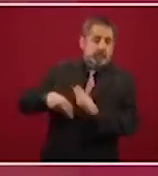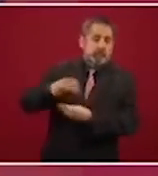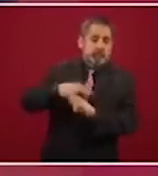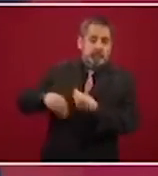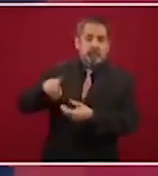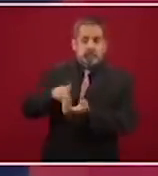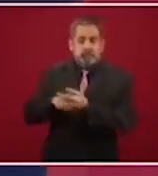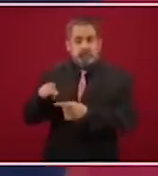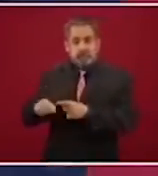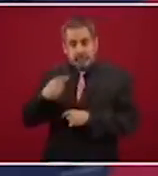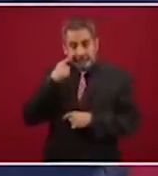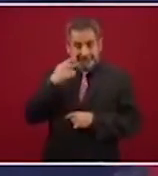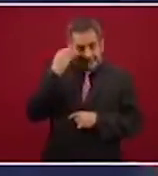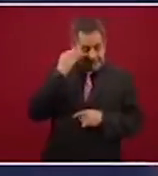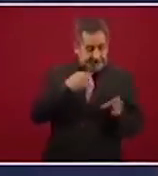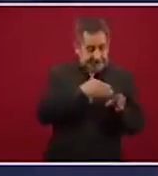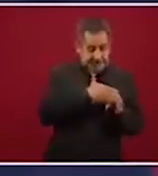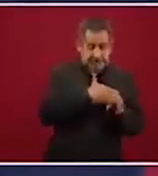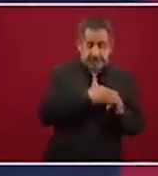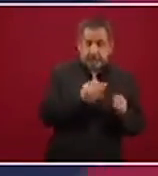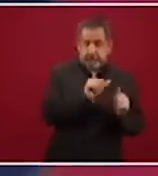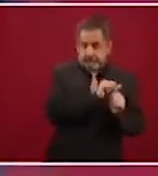Cada tramo